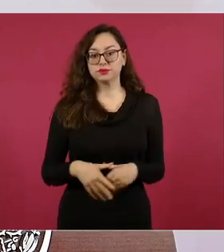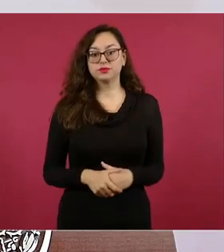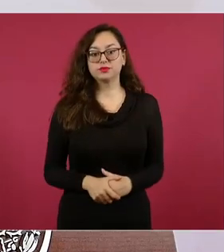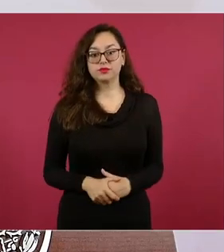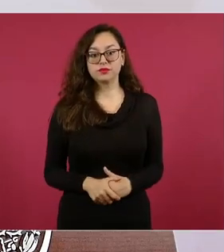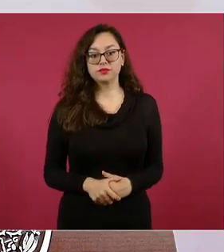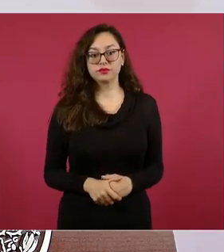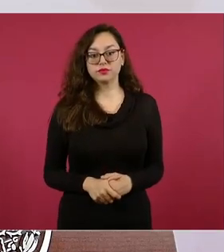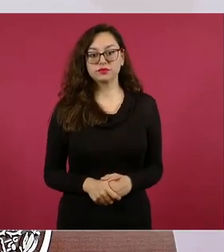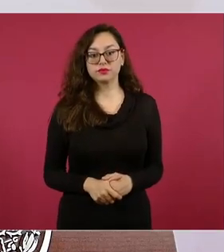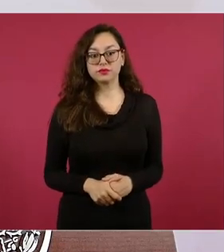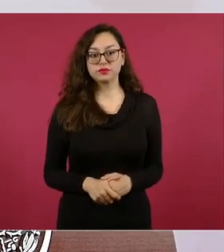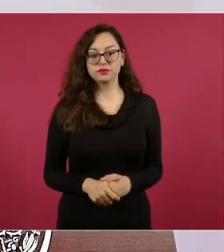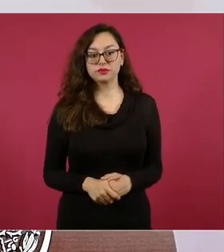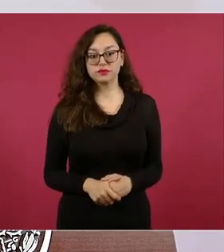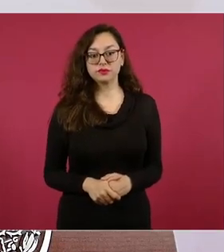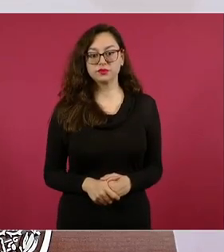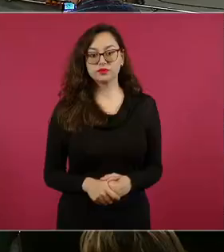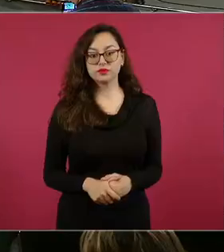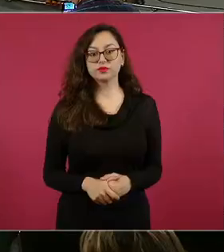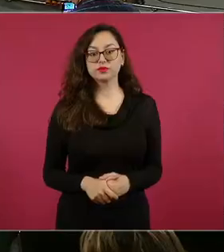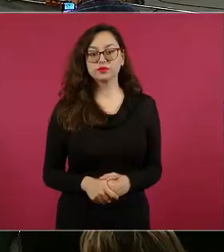A ver si la encuentran.